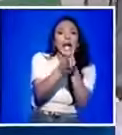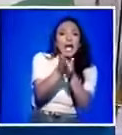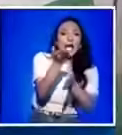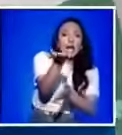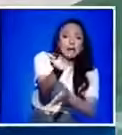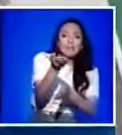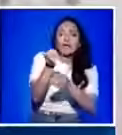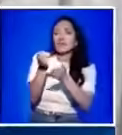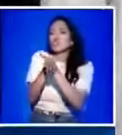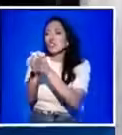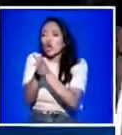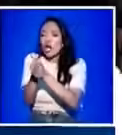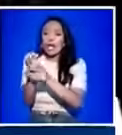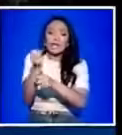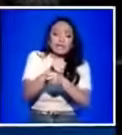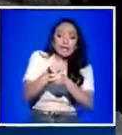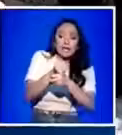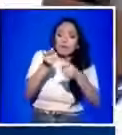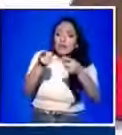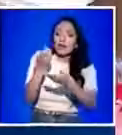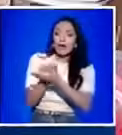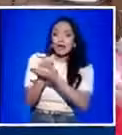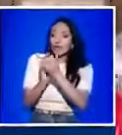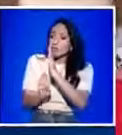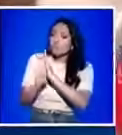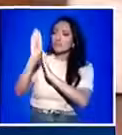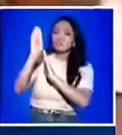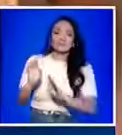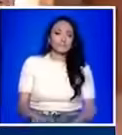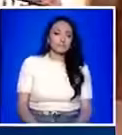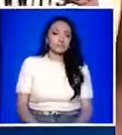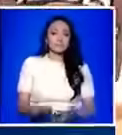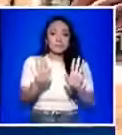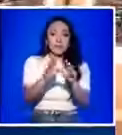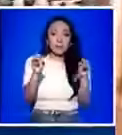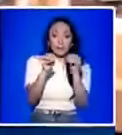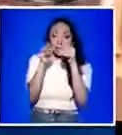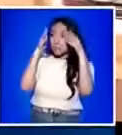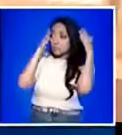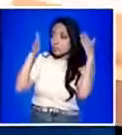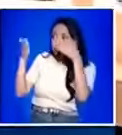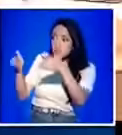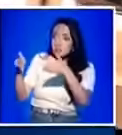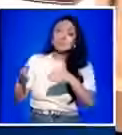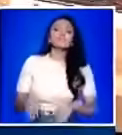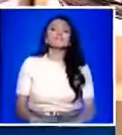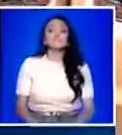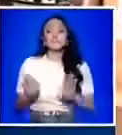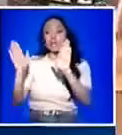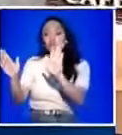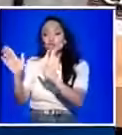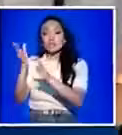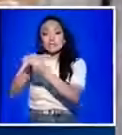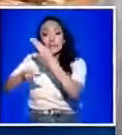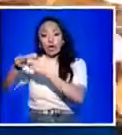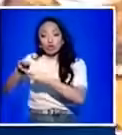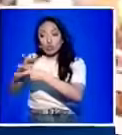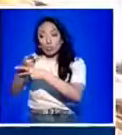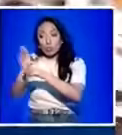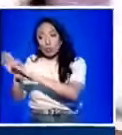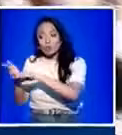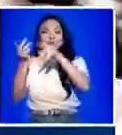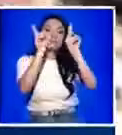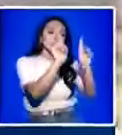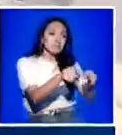productos, chocolate, reactivación económica. Y para que la feria pueda tener mayor atracción, hoy hemos incorporado nuestro servicio de salud.